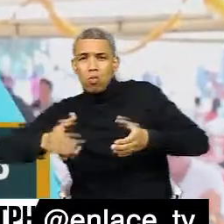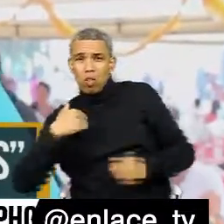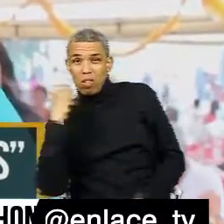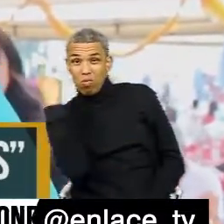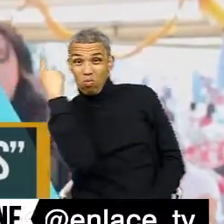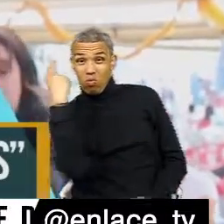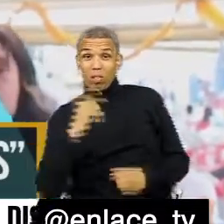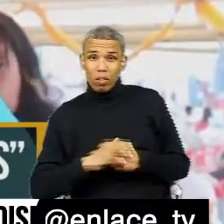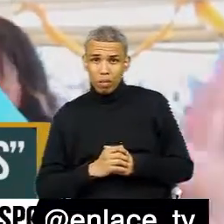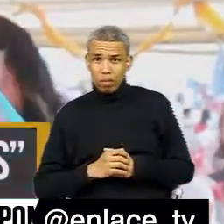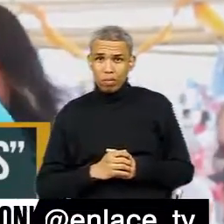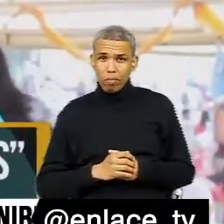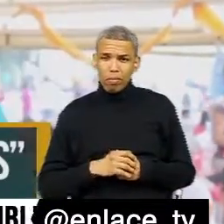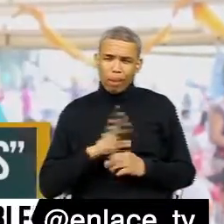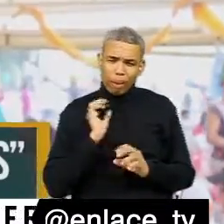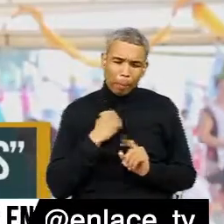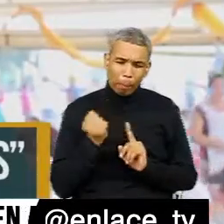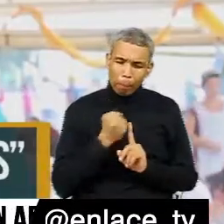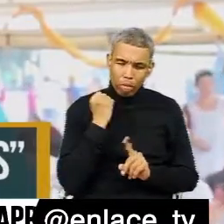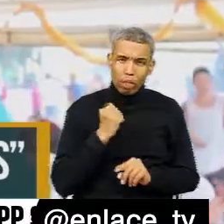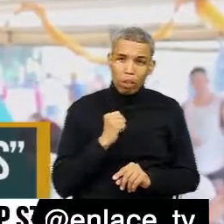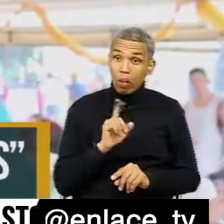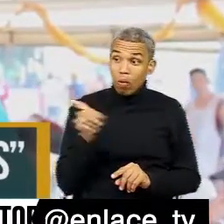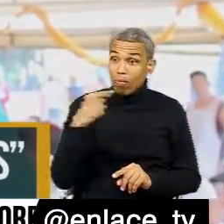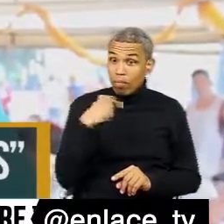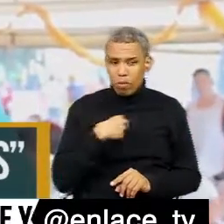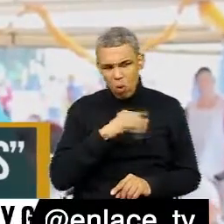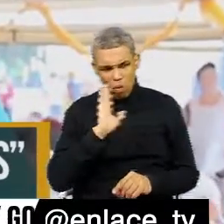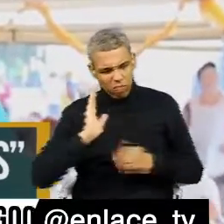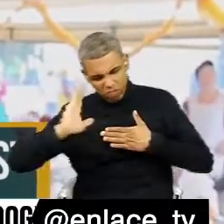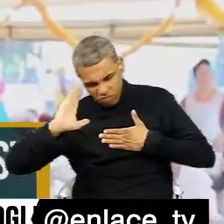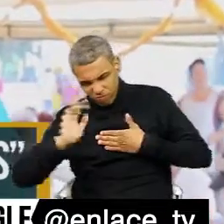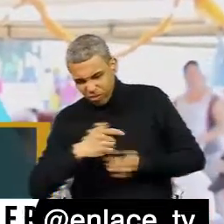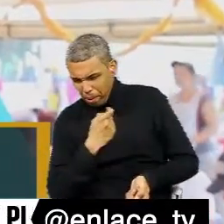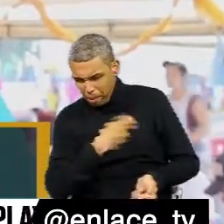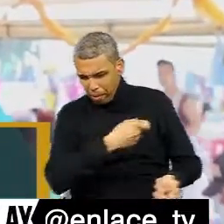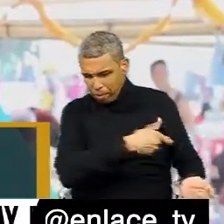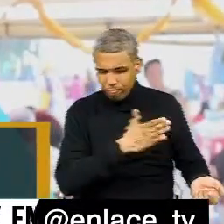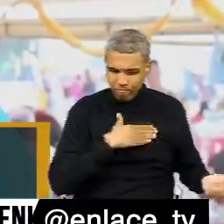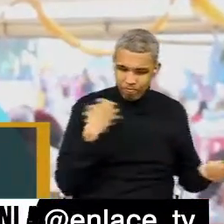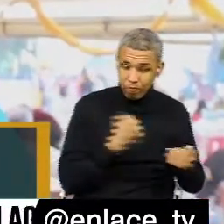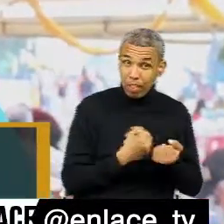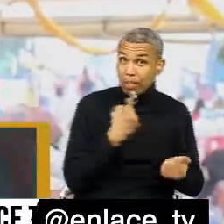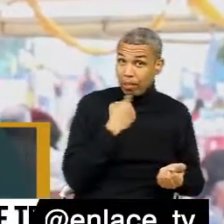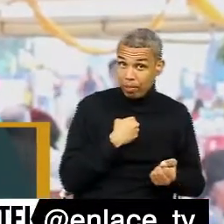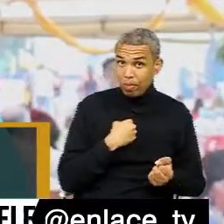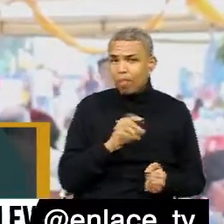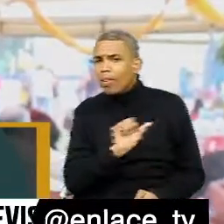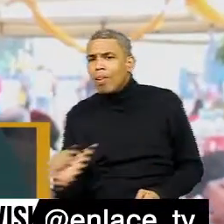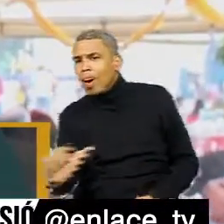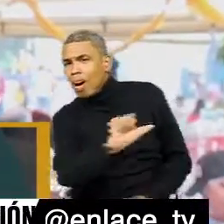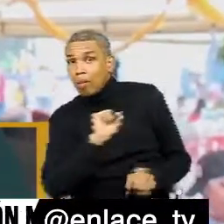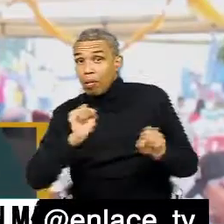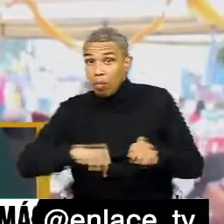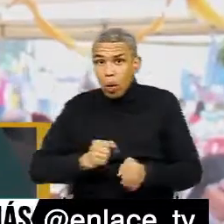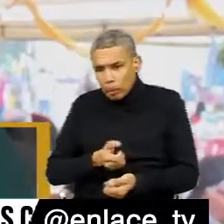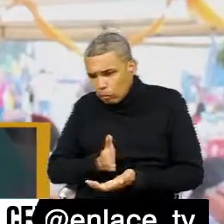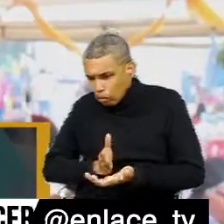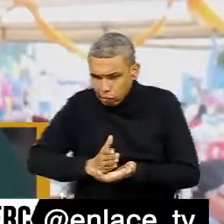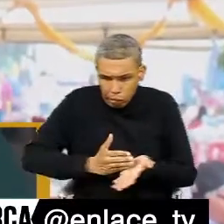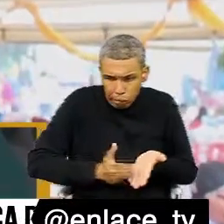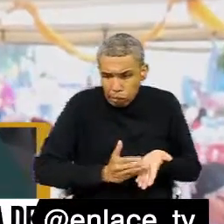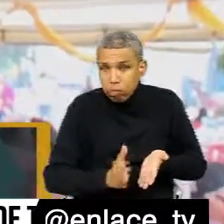Darío de Echeverry nos va a colaborar en estas actividades. Y qué bueno es que cada mujer de estas anualmente se rebusque la comida, como nosotros decimos,